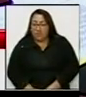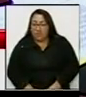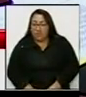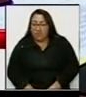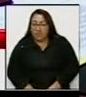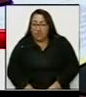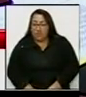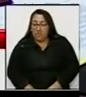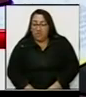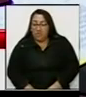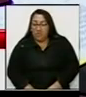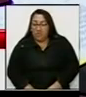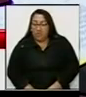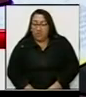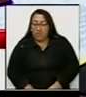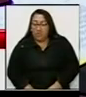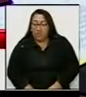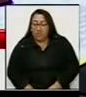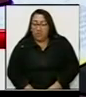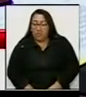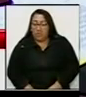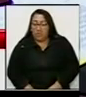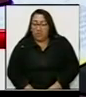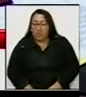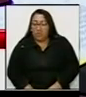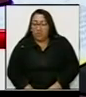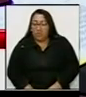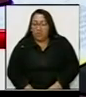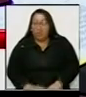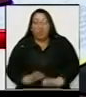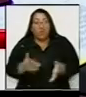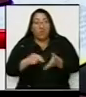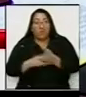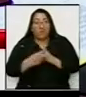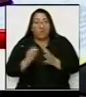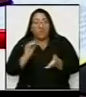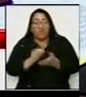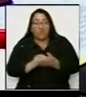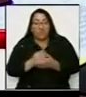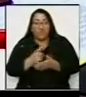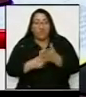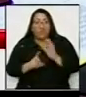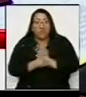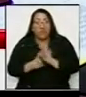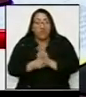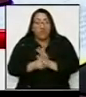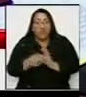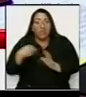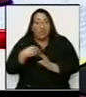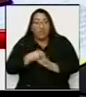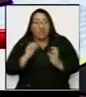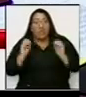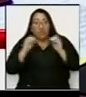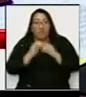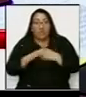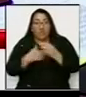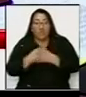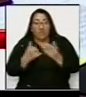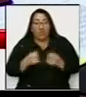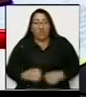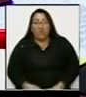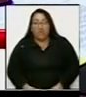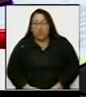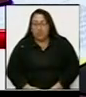un patrón de predictibilidad, por ejemplo, de que la legislación que nosotros implementemos ahora en